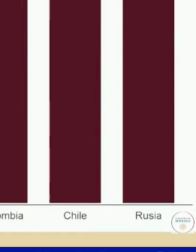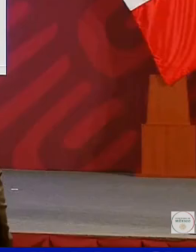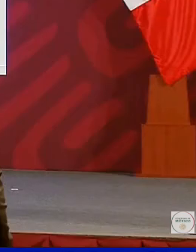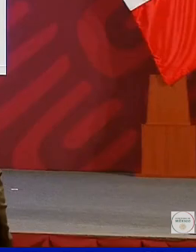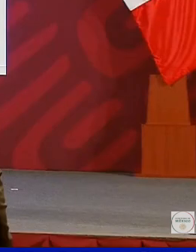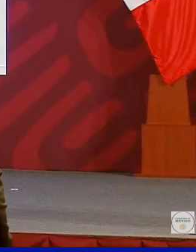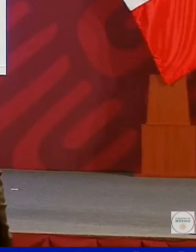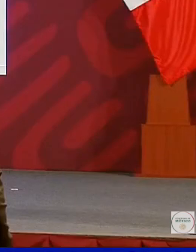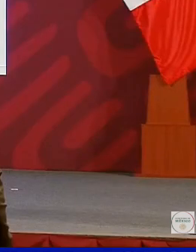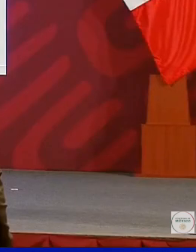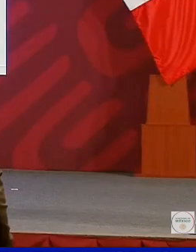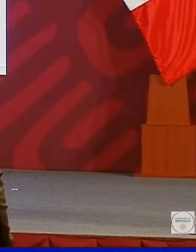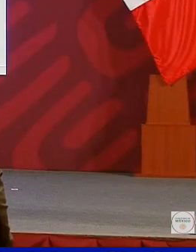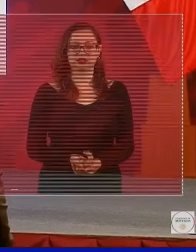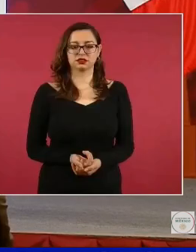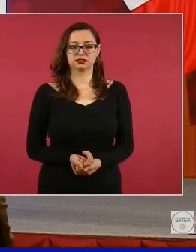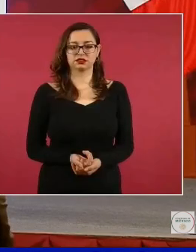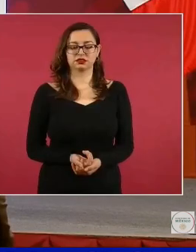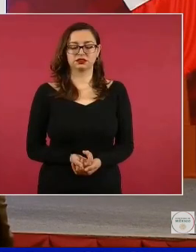España